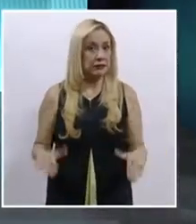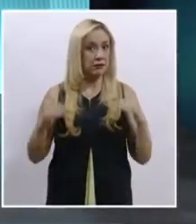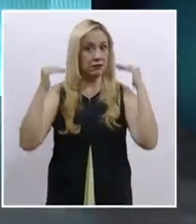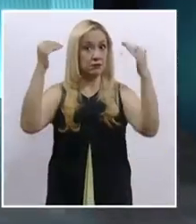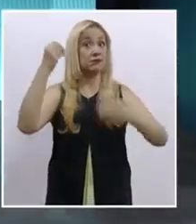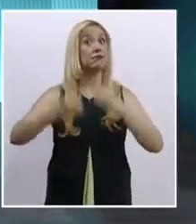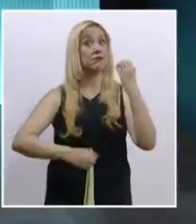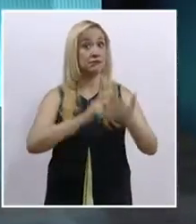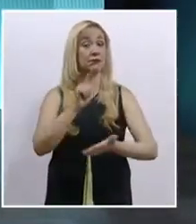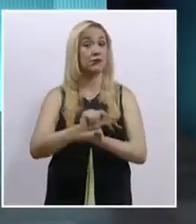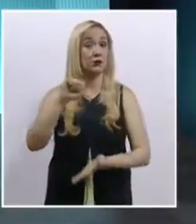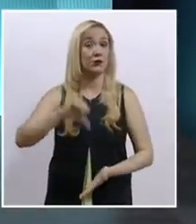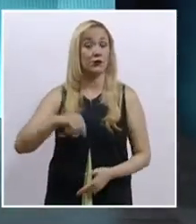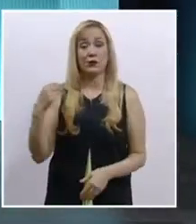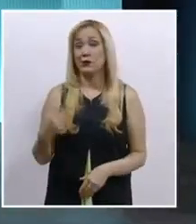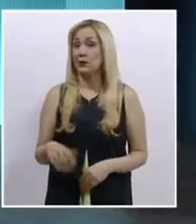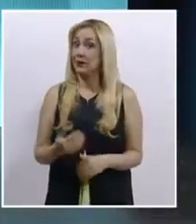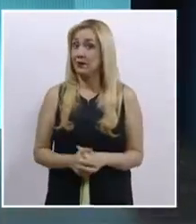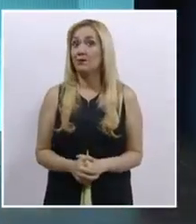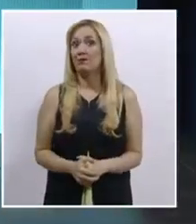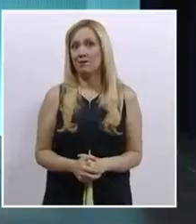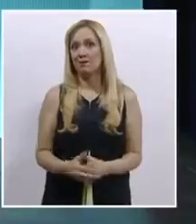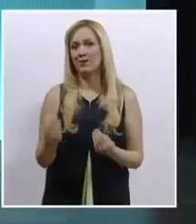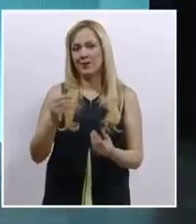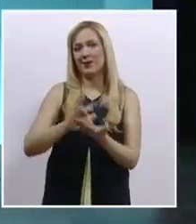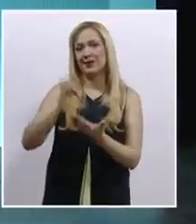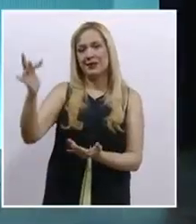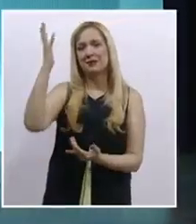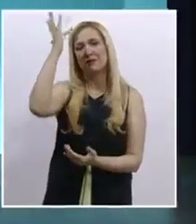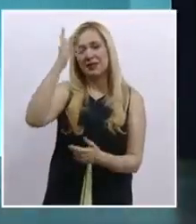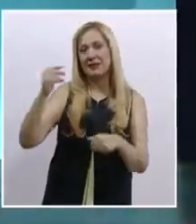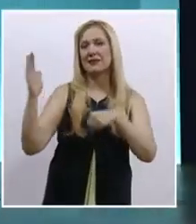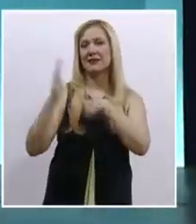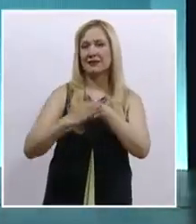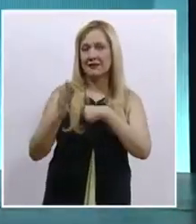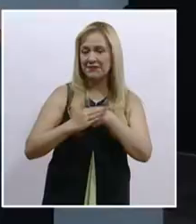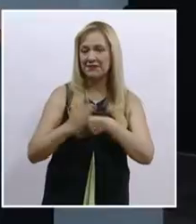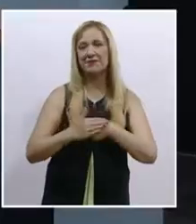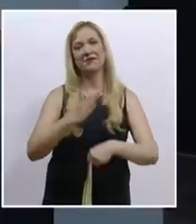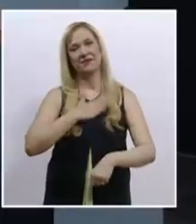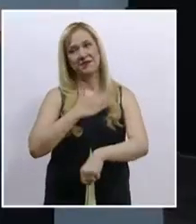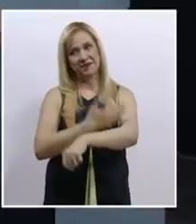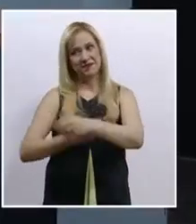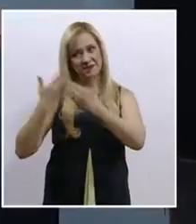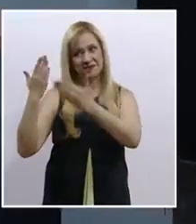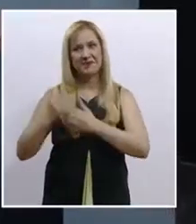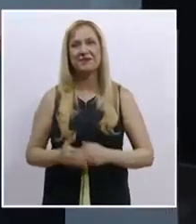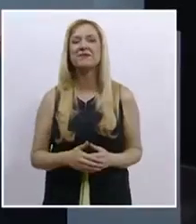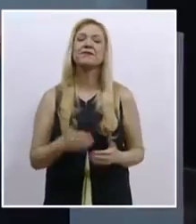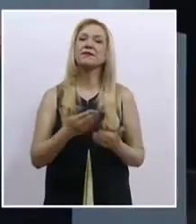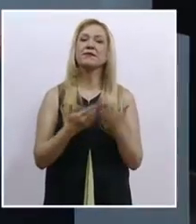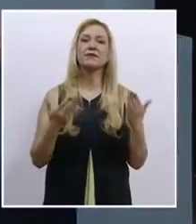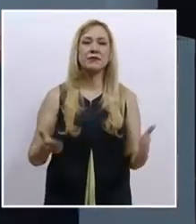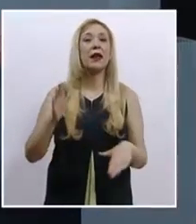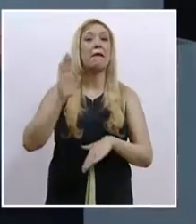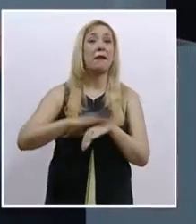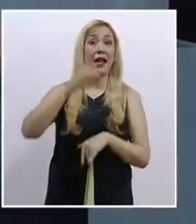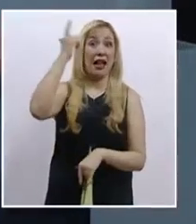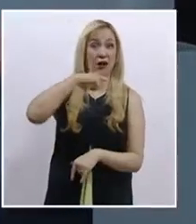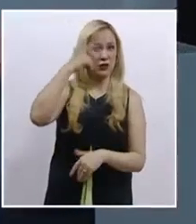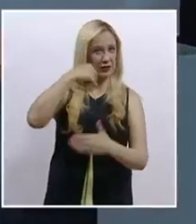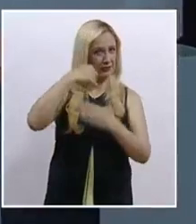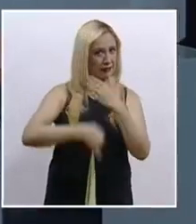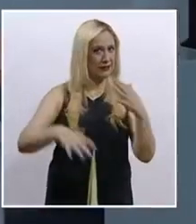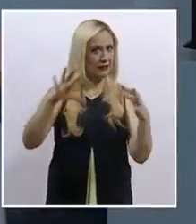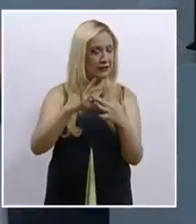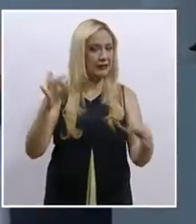sesión. Muchas gracias, Mario, por tu reporte. Muy buenas tardes y como siempre los detalles de esta sesión en